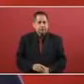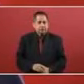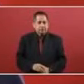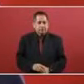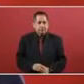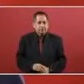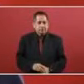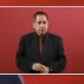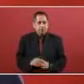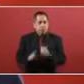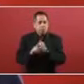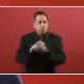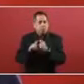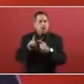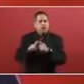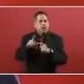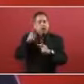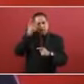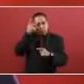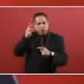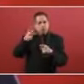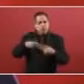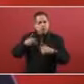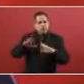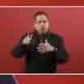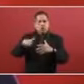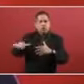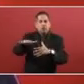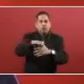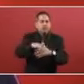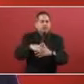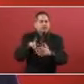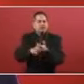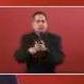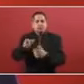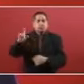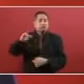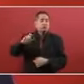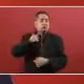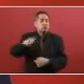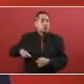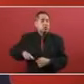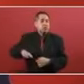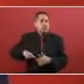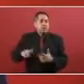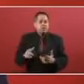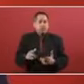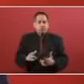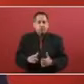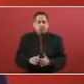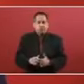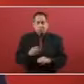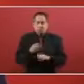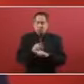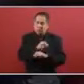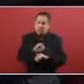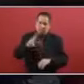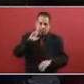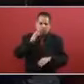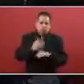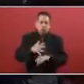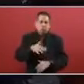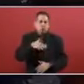Y el problema era de que eran servidores públicos muy irresponsables